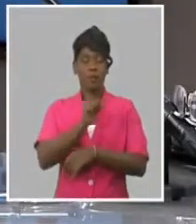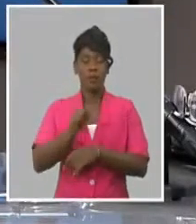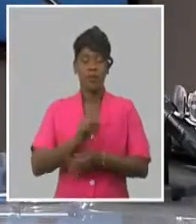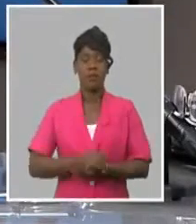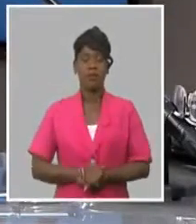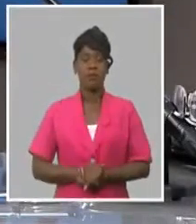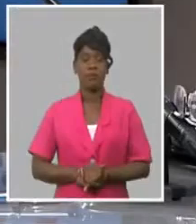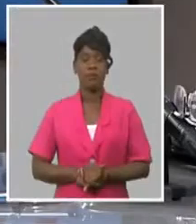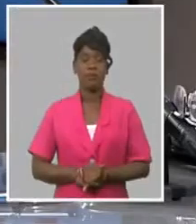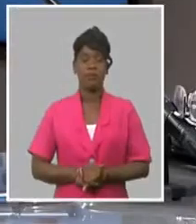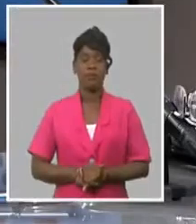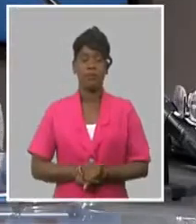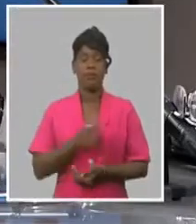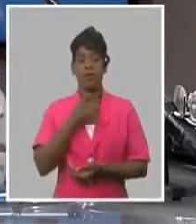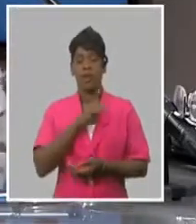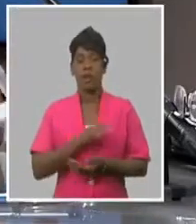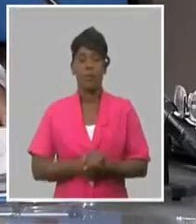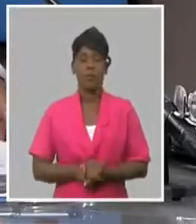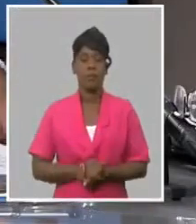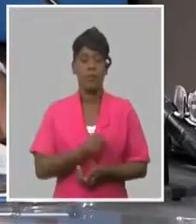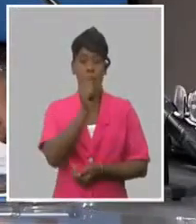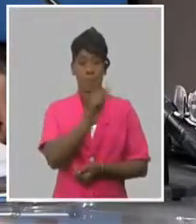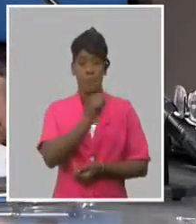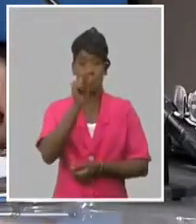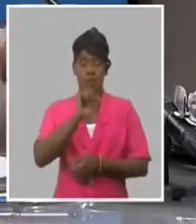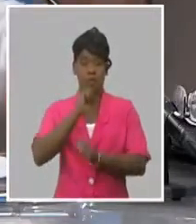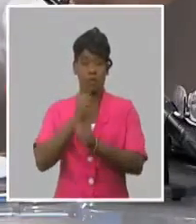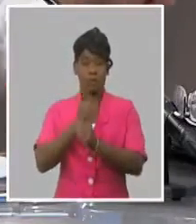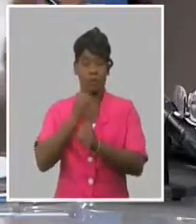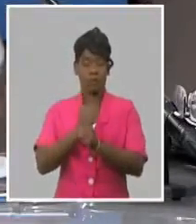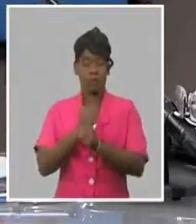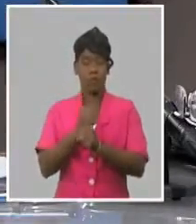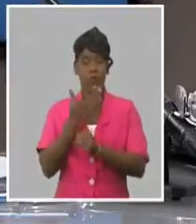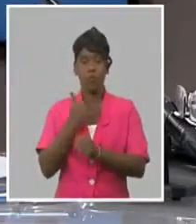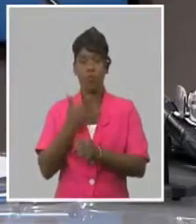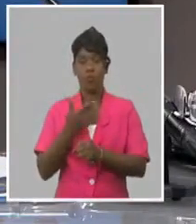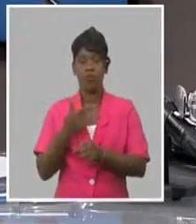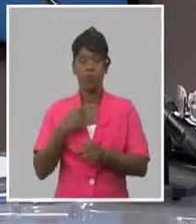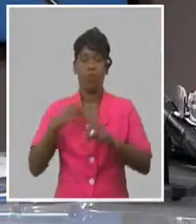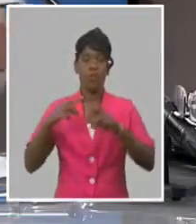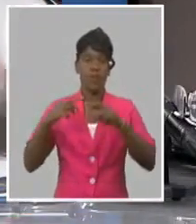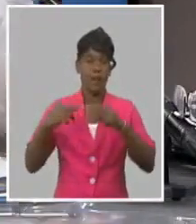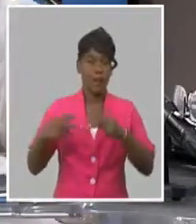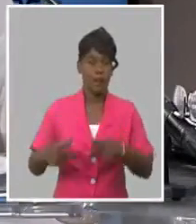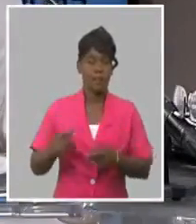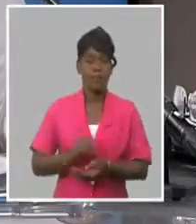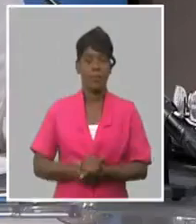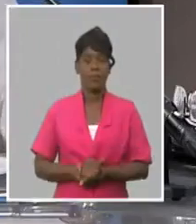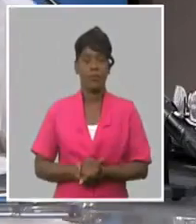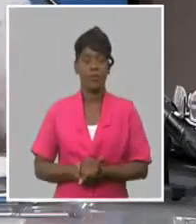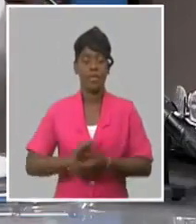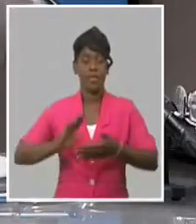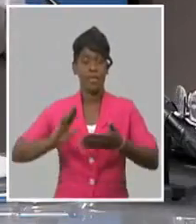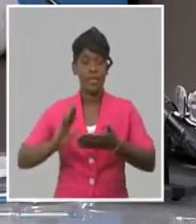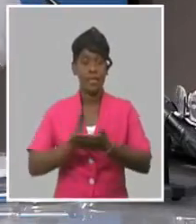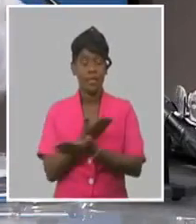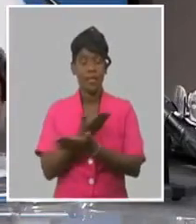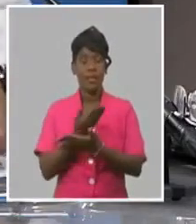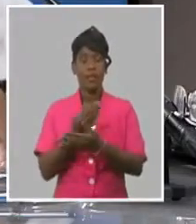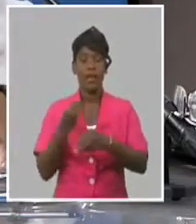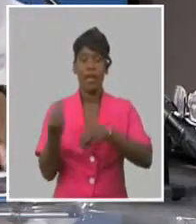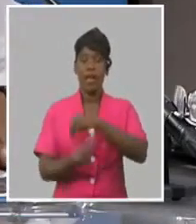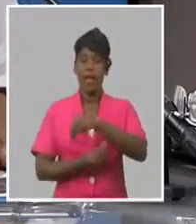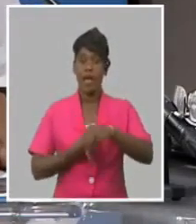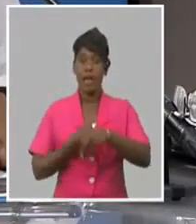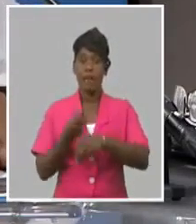presión sobre los ingresos de las personas y vamos cayendo en cascada. Quitamos la moneda,